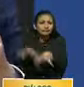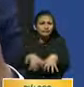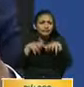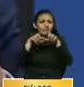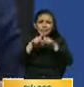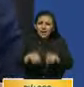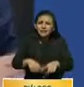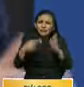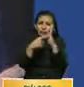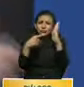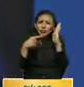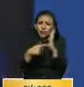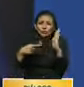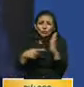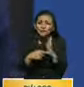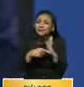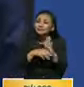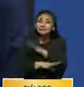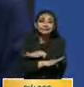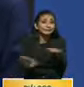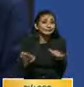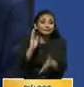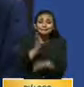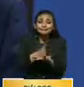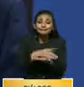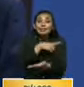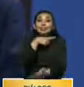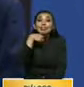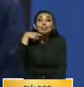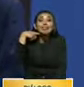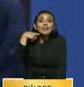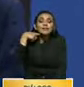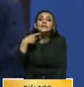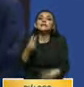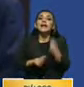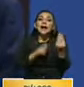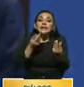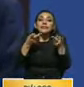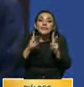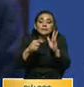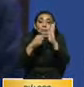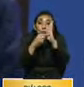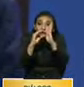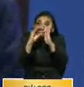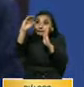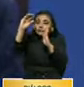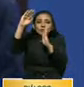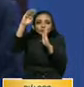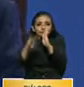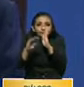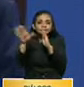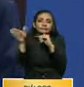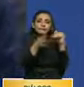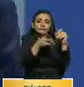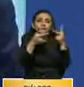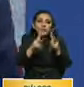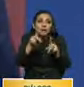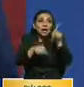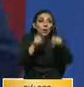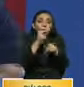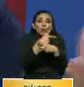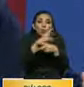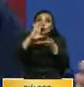otros impuestos más, sumados a eliminar la sobretasa arancelaria y las restricciones a las